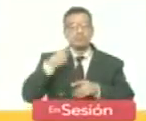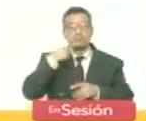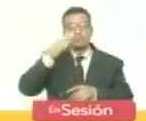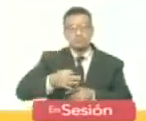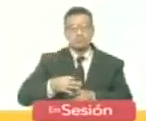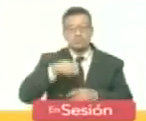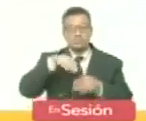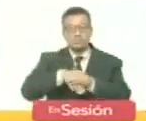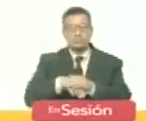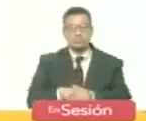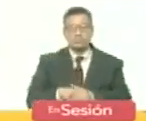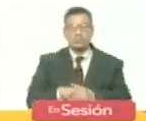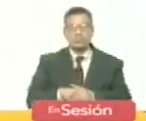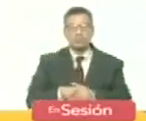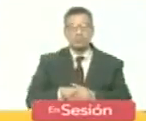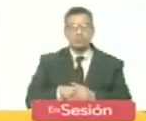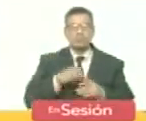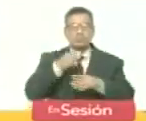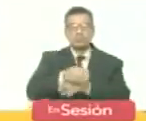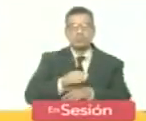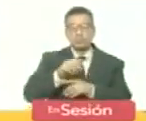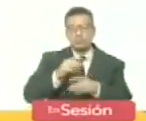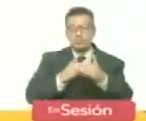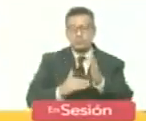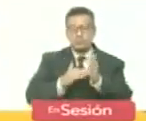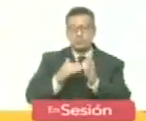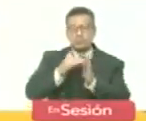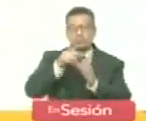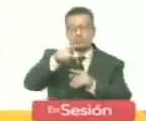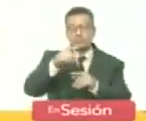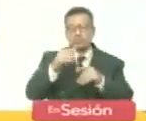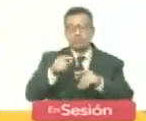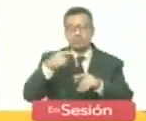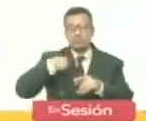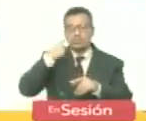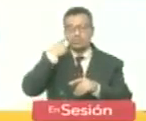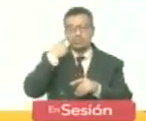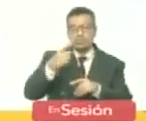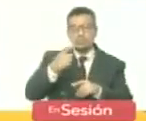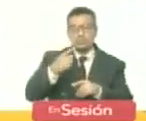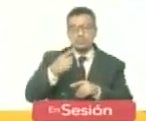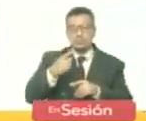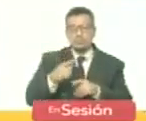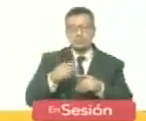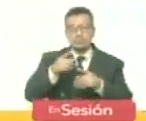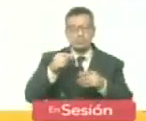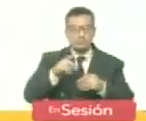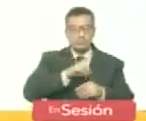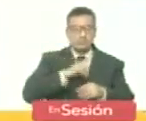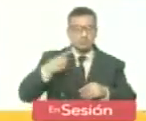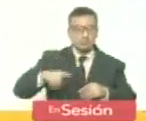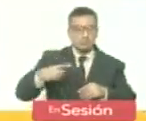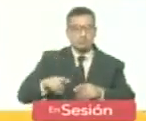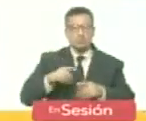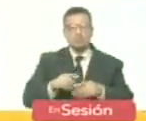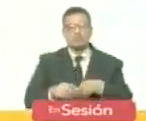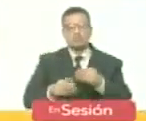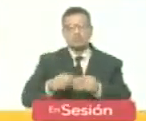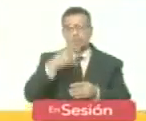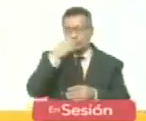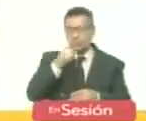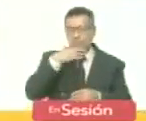inclusive, son militantes del partido mayoritario que está aquí, pero que hoy ven conculcados sus derechos como tal. Yo puedo